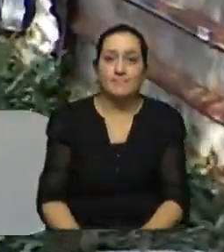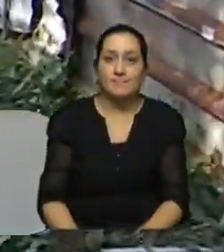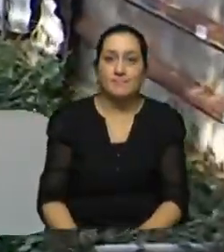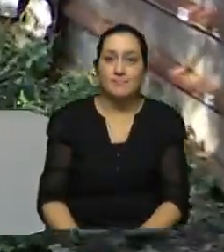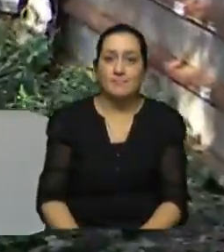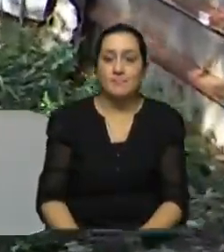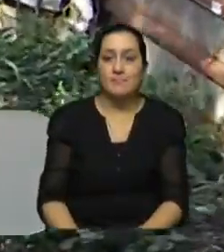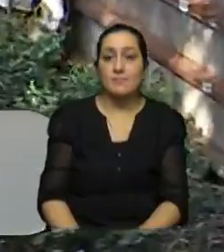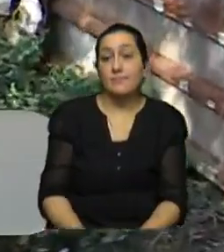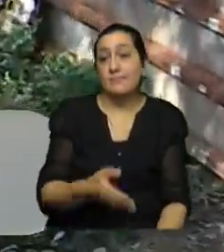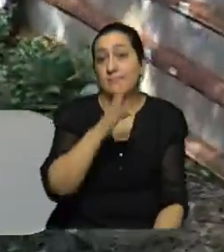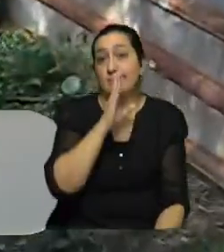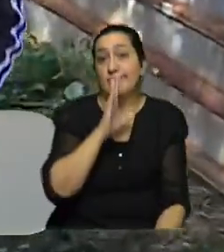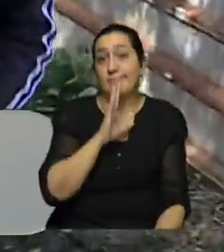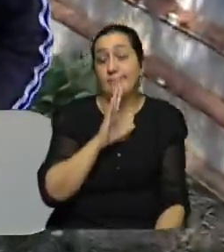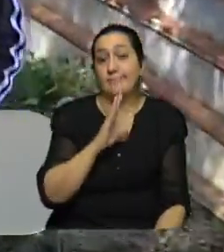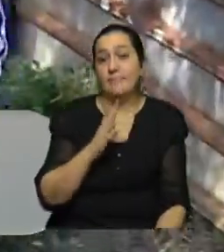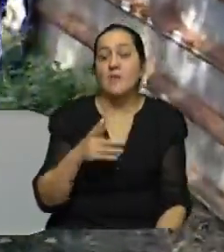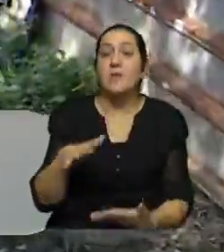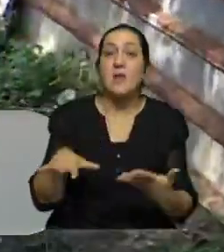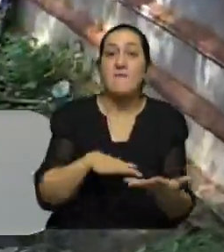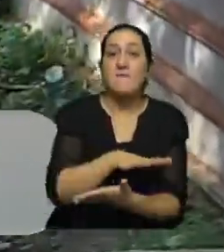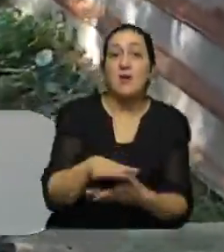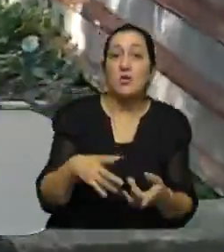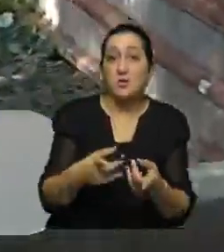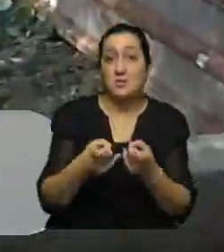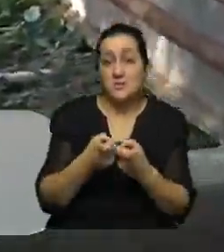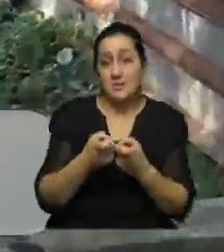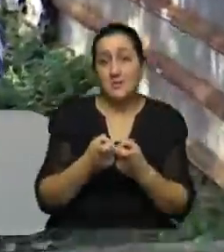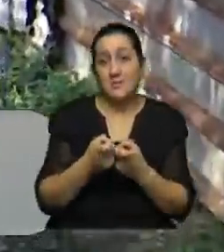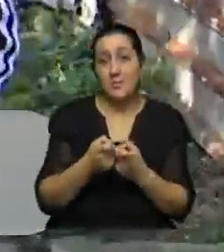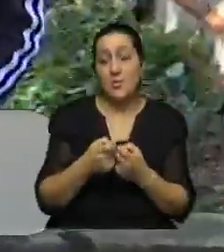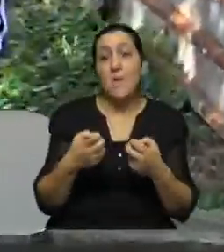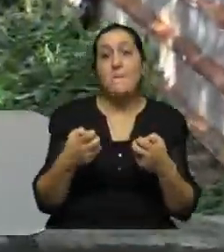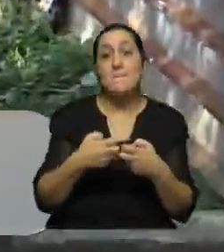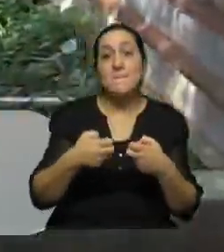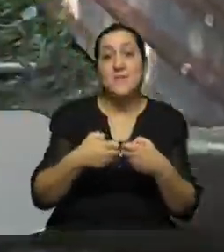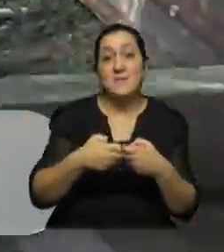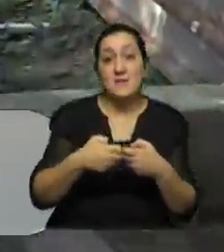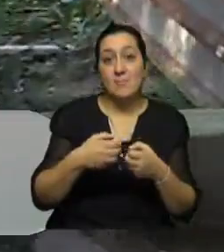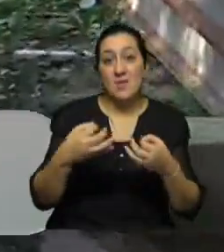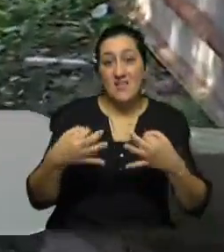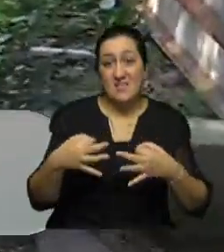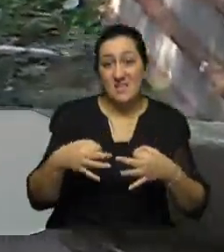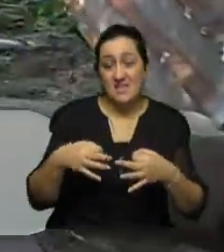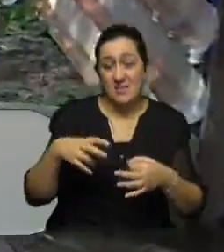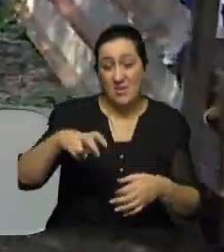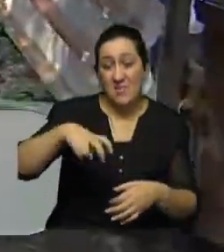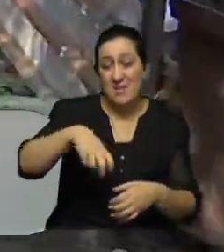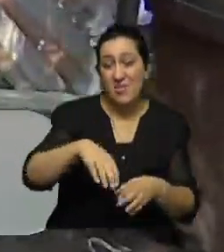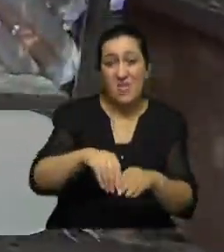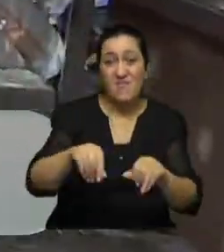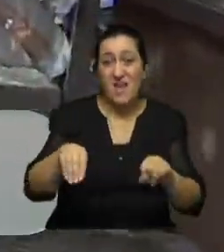otra que vamos a hacer. Y mira, para el barrio necesitamos que nos traigan un poco de pedregullo, porque la verdad que estamos adentro del